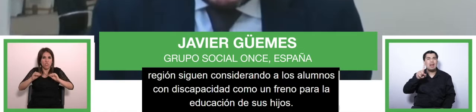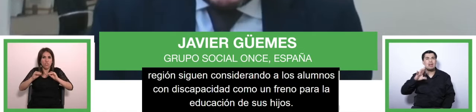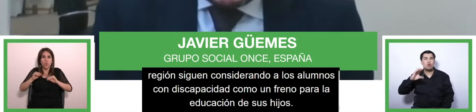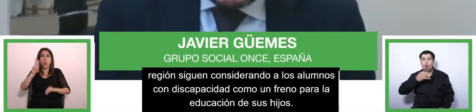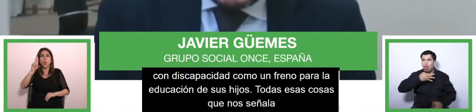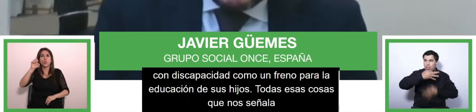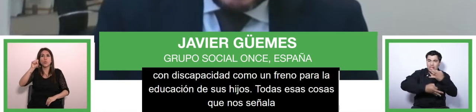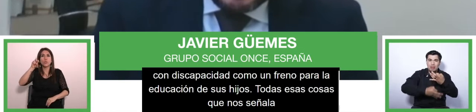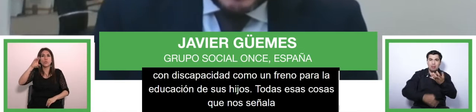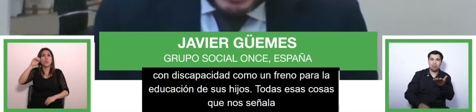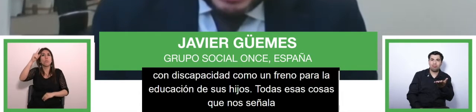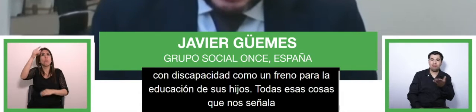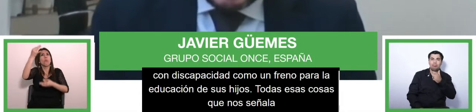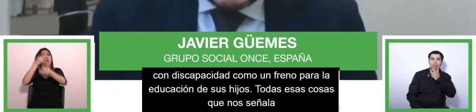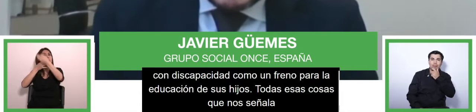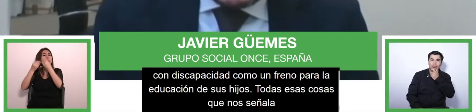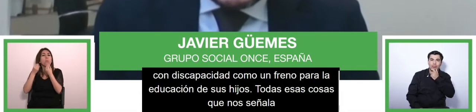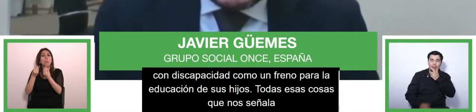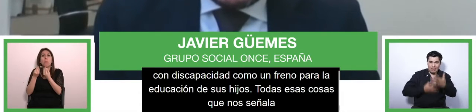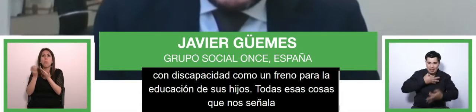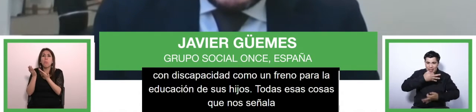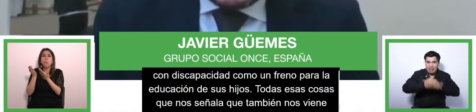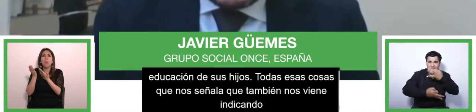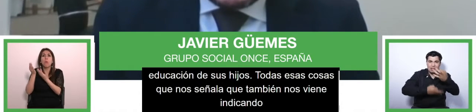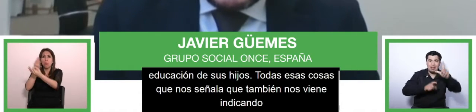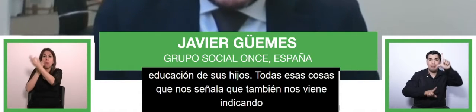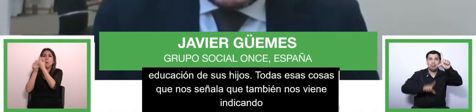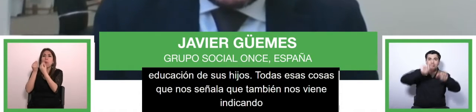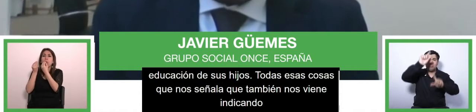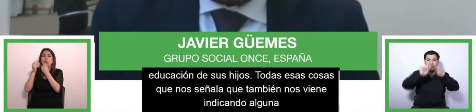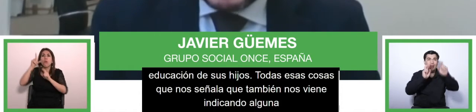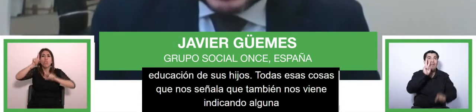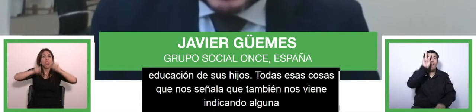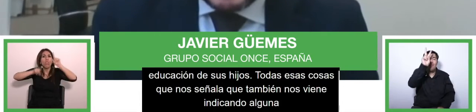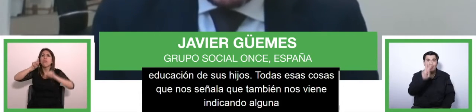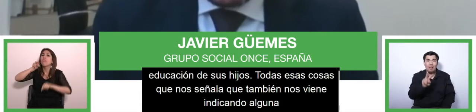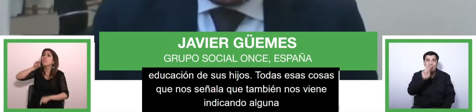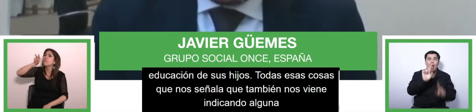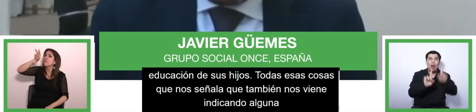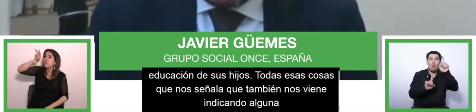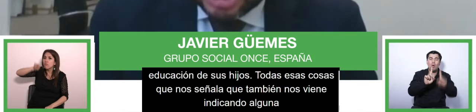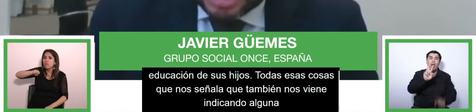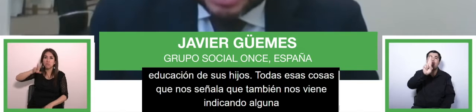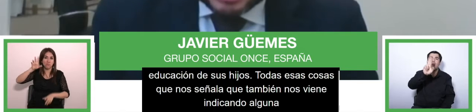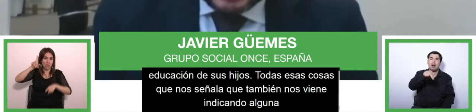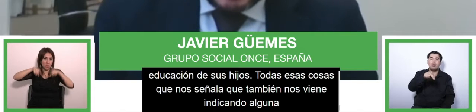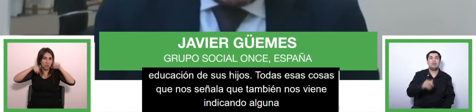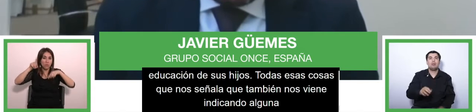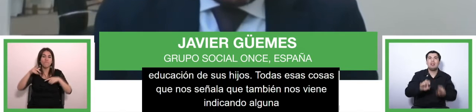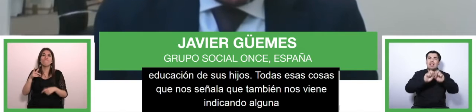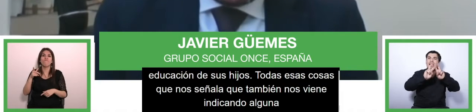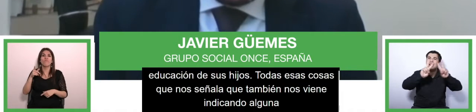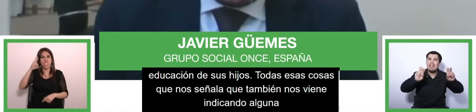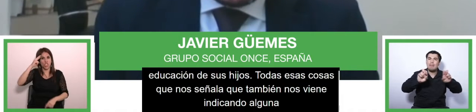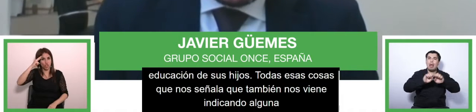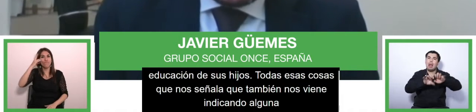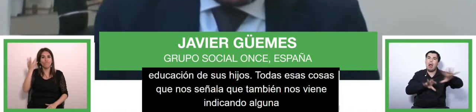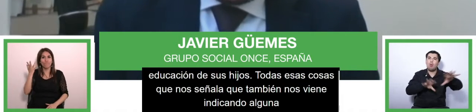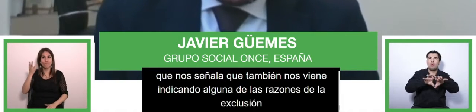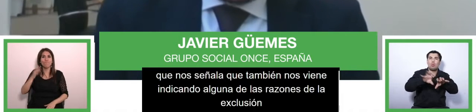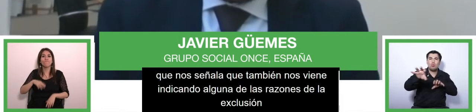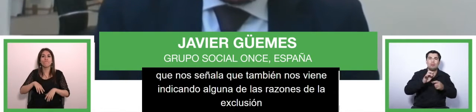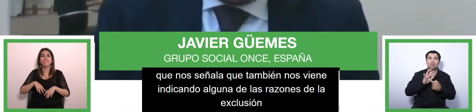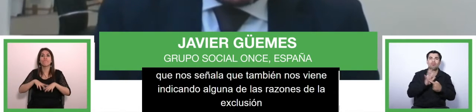viene indicando algunas de las razones de la exclusión, como por ejemplo